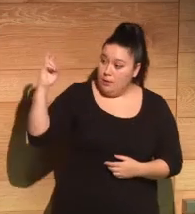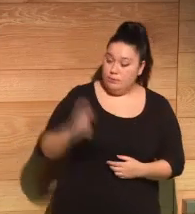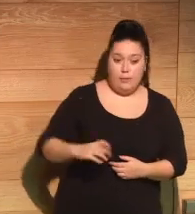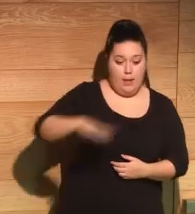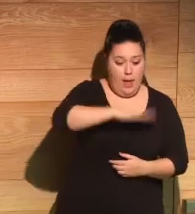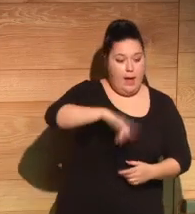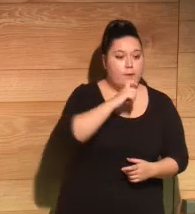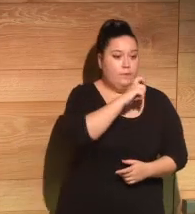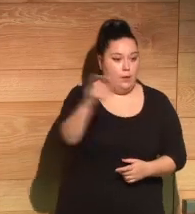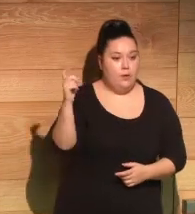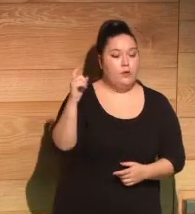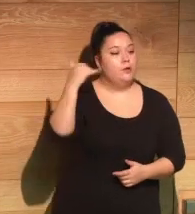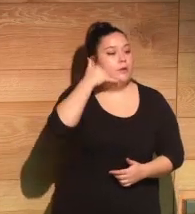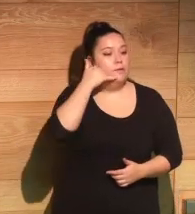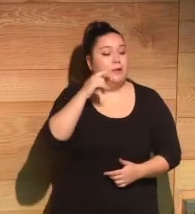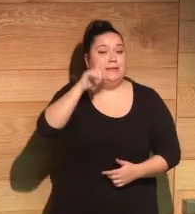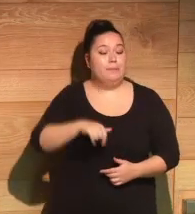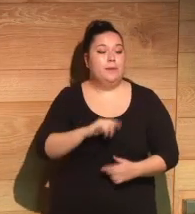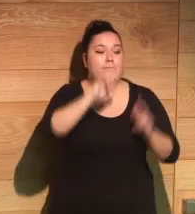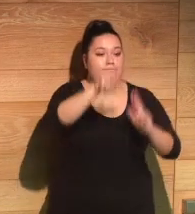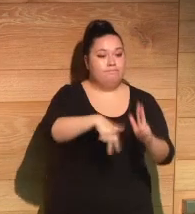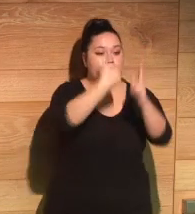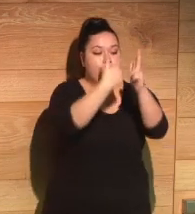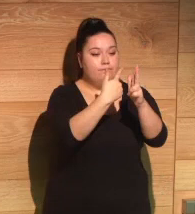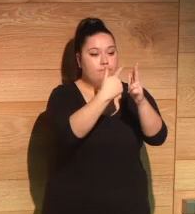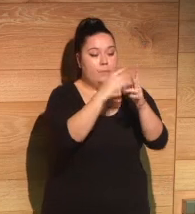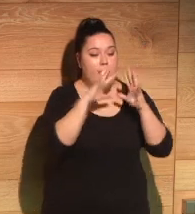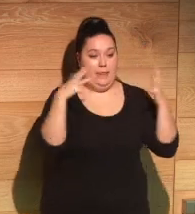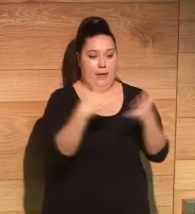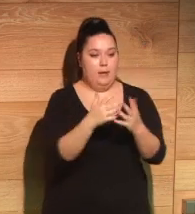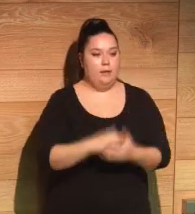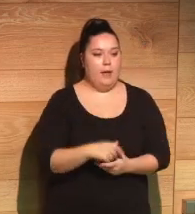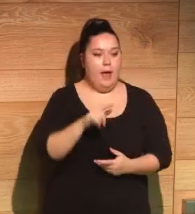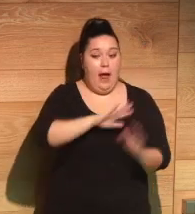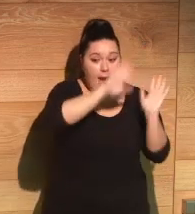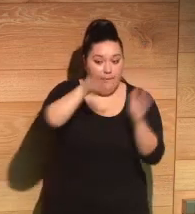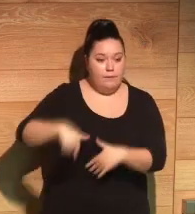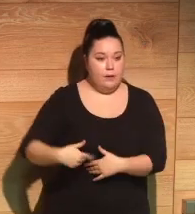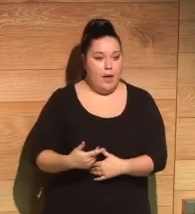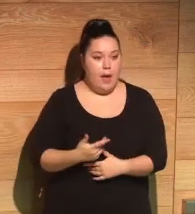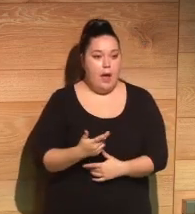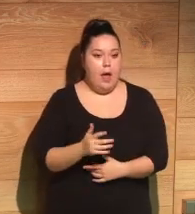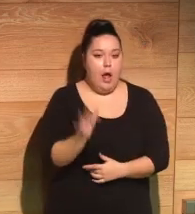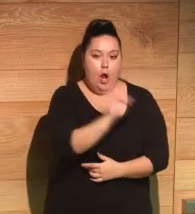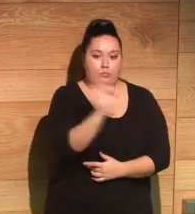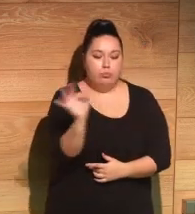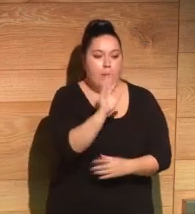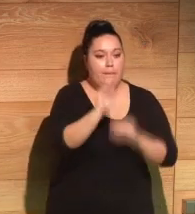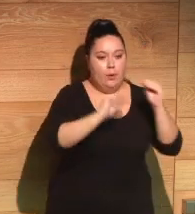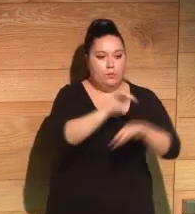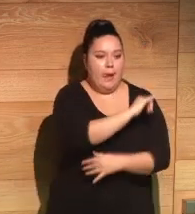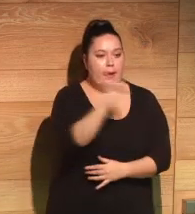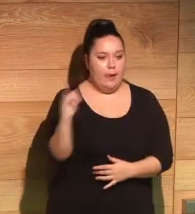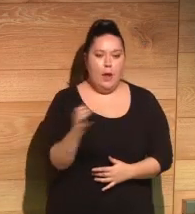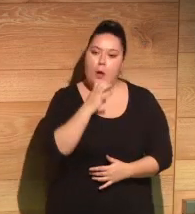Fundación Telefónica de Madrid como a los que nos estéis viendo a través del streaming, que al final del encuentro habrá un turno de preguntas por si algo se queda en